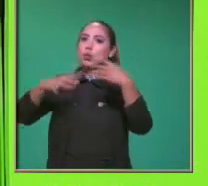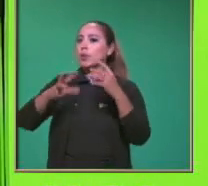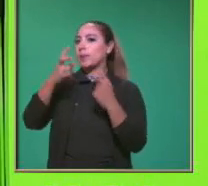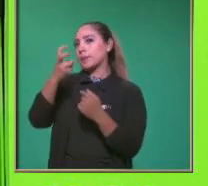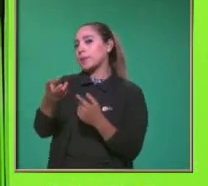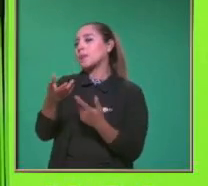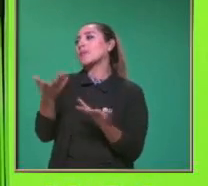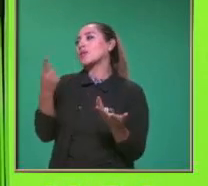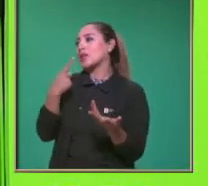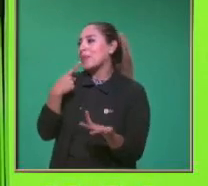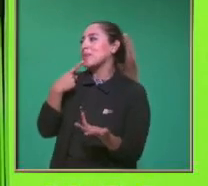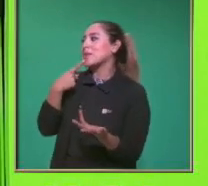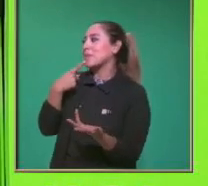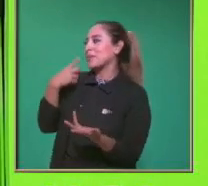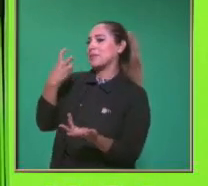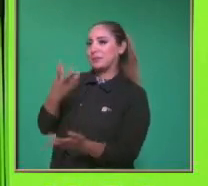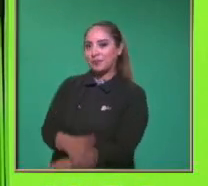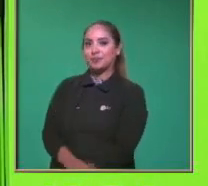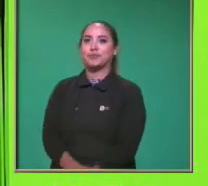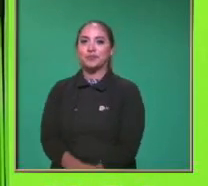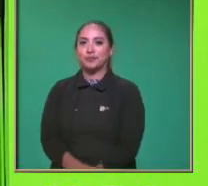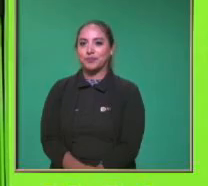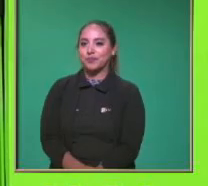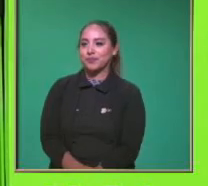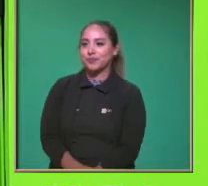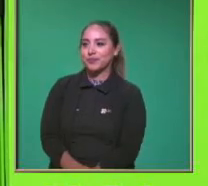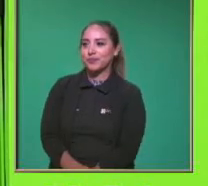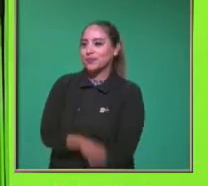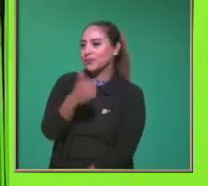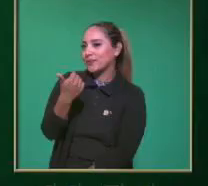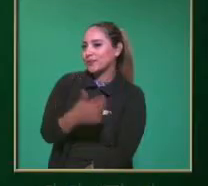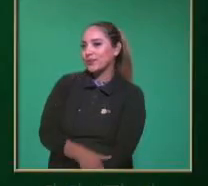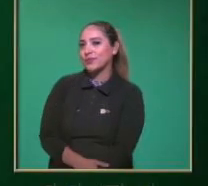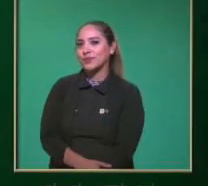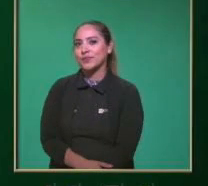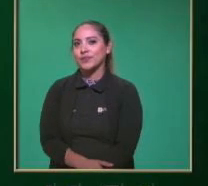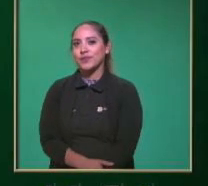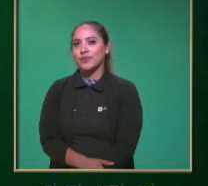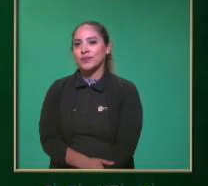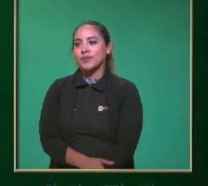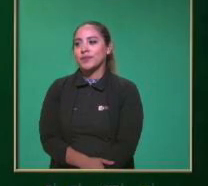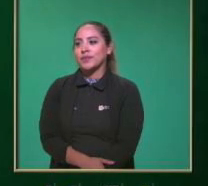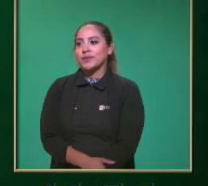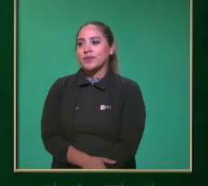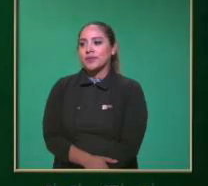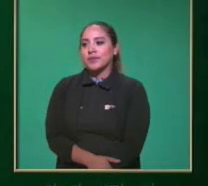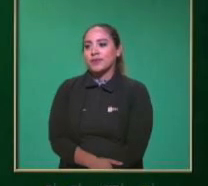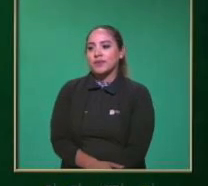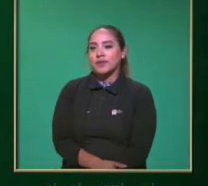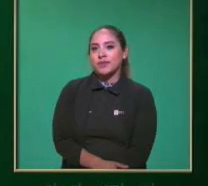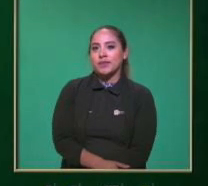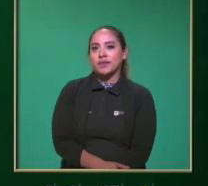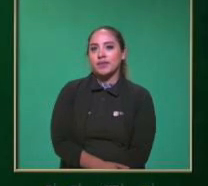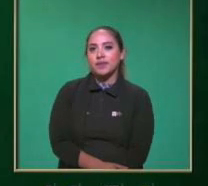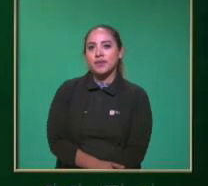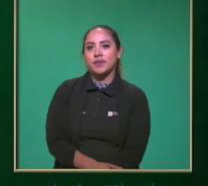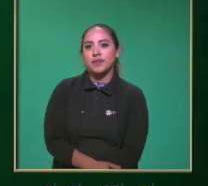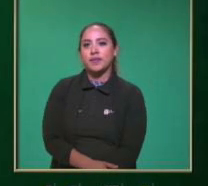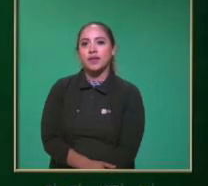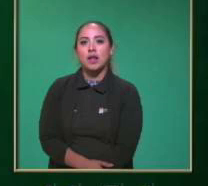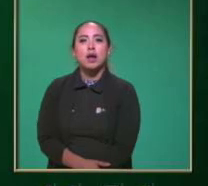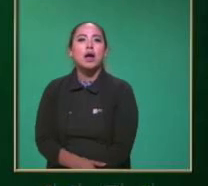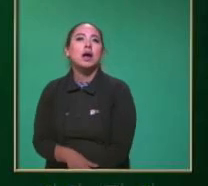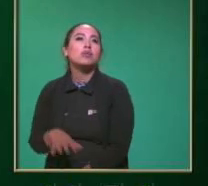es el que está trabajando. La siguiente situación que escribió Laura, ¿qué dice, maestra? Dice así, cuando escucho